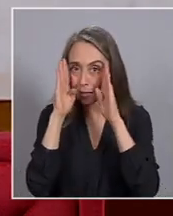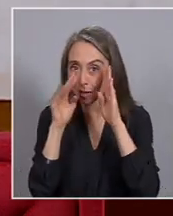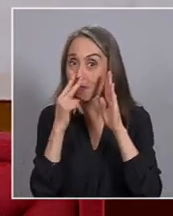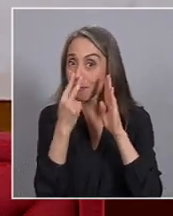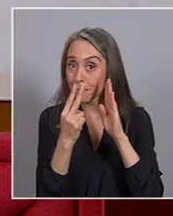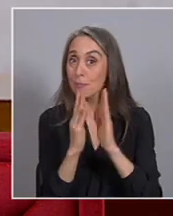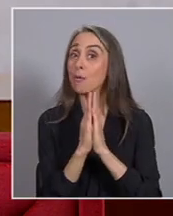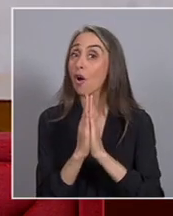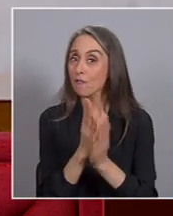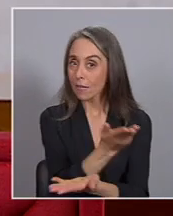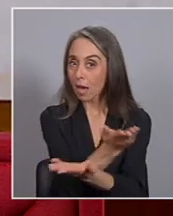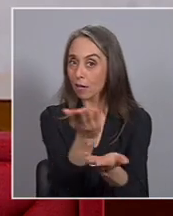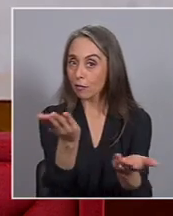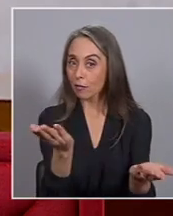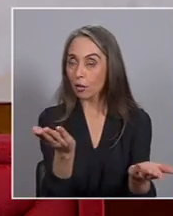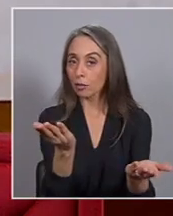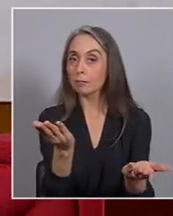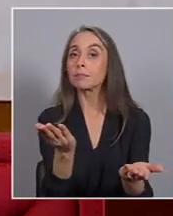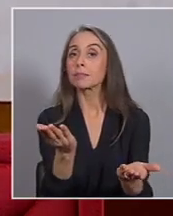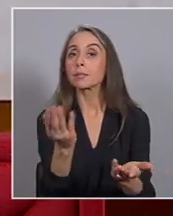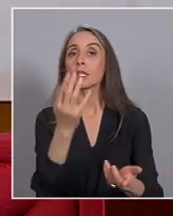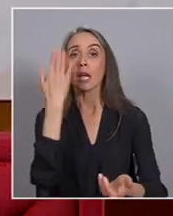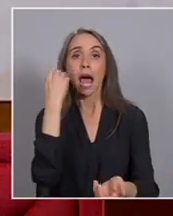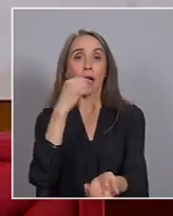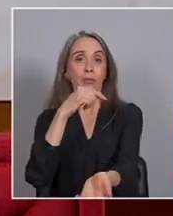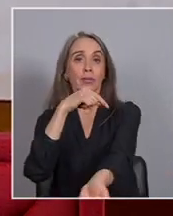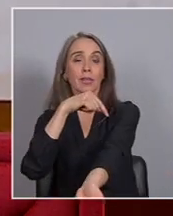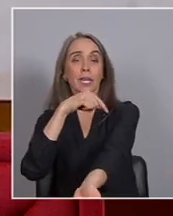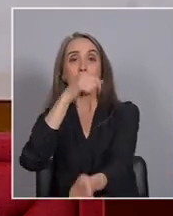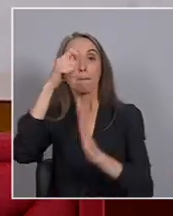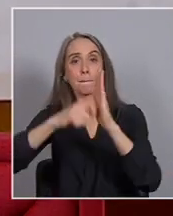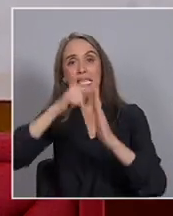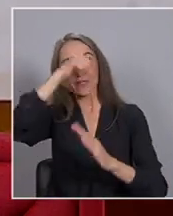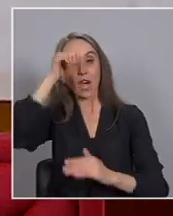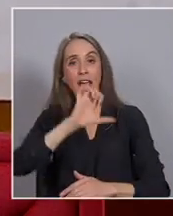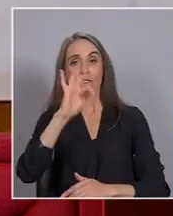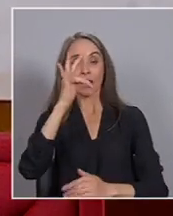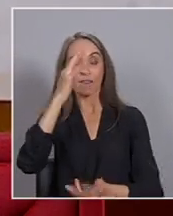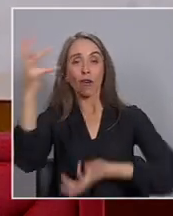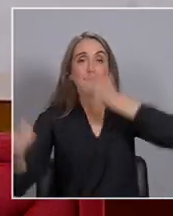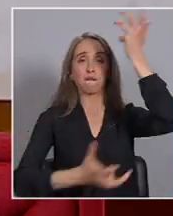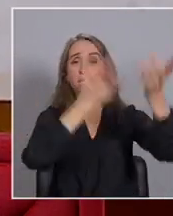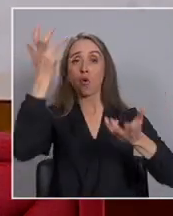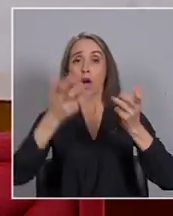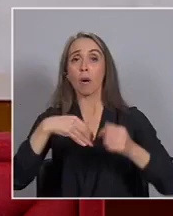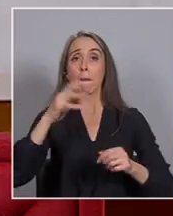Noten, por favor, que en los incendios del verano se quemaron